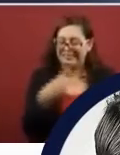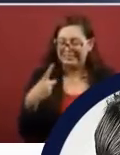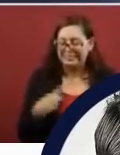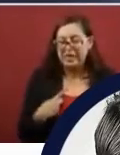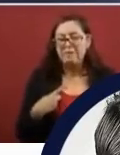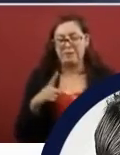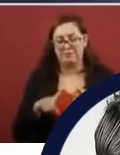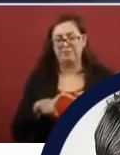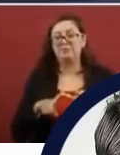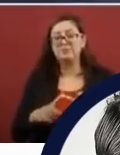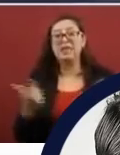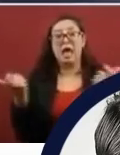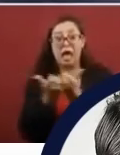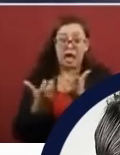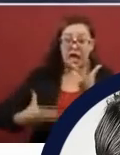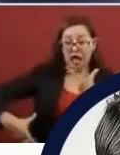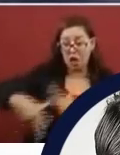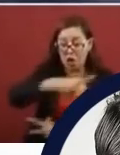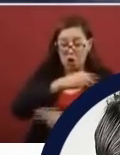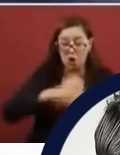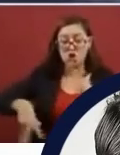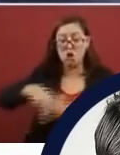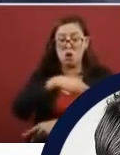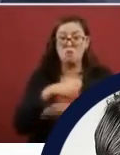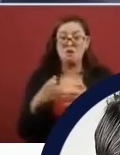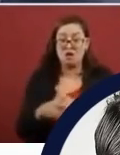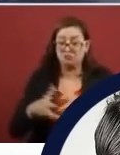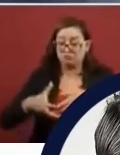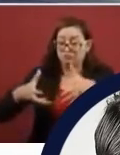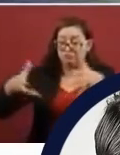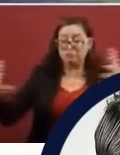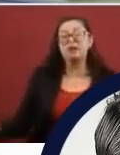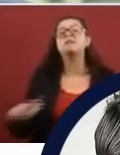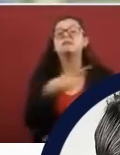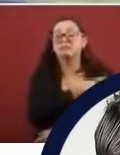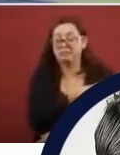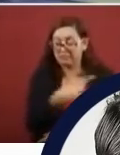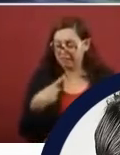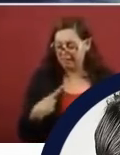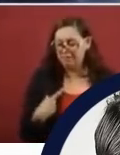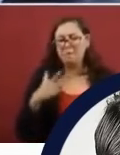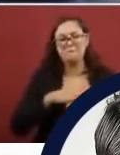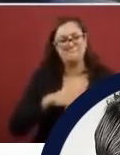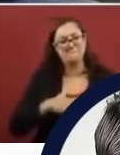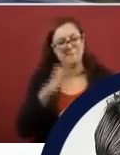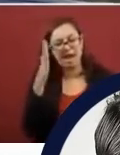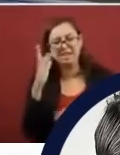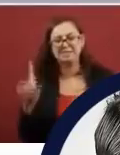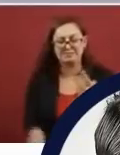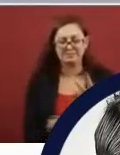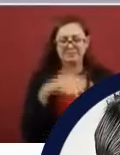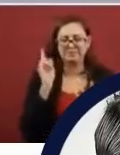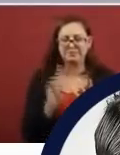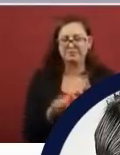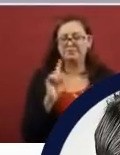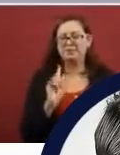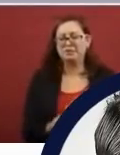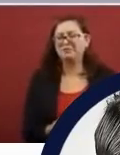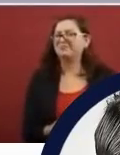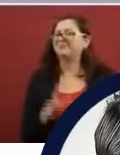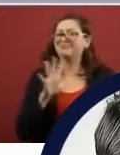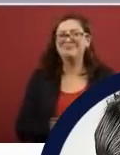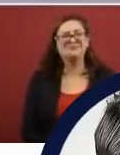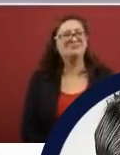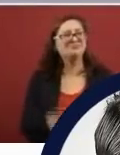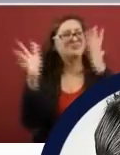decir, es el intento de judicializar la política y ponerle un alto al presidente a través de